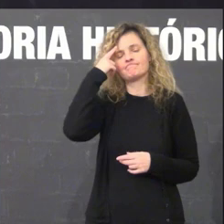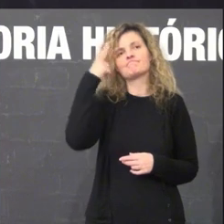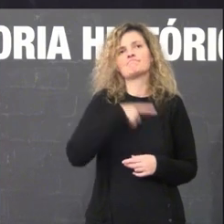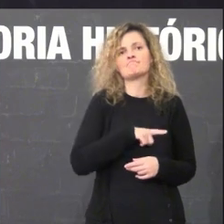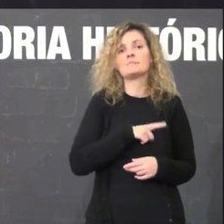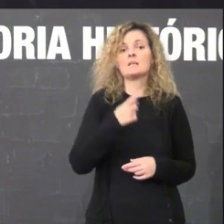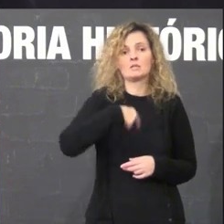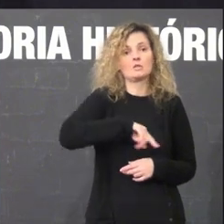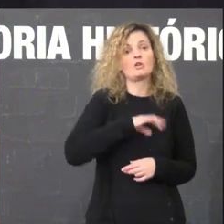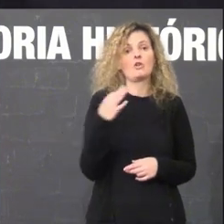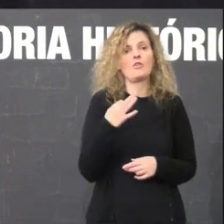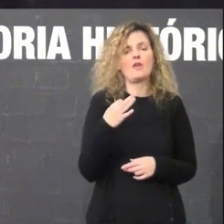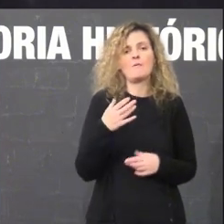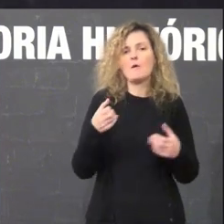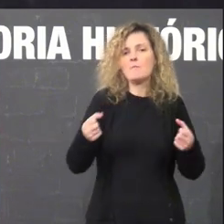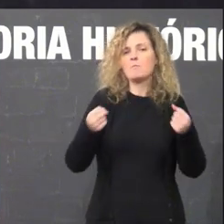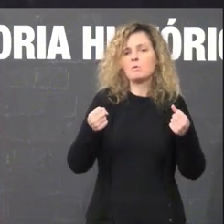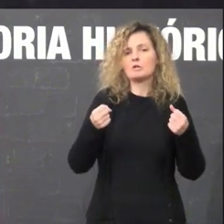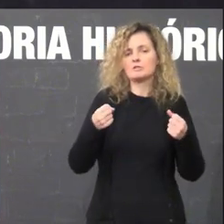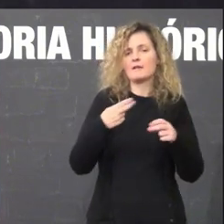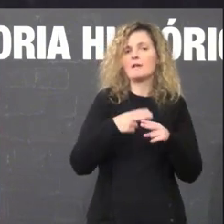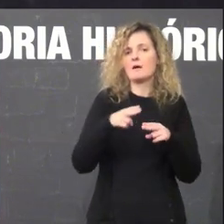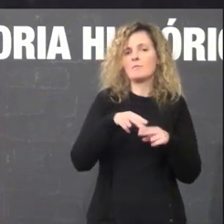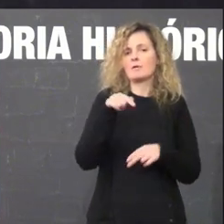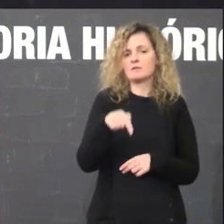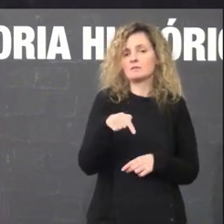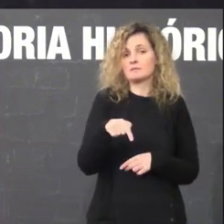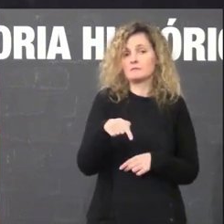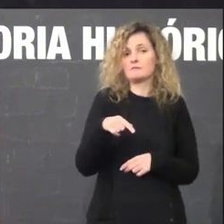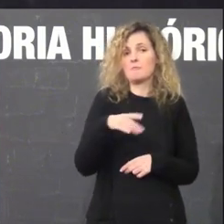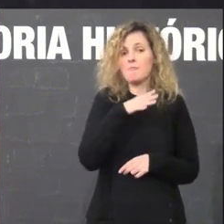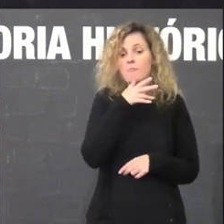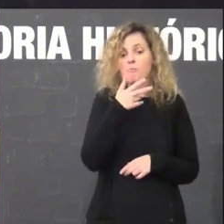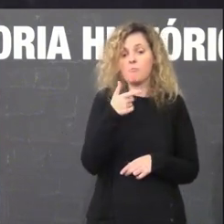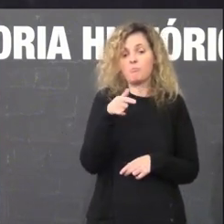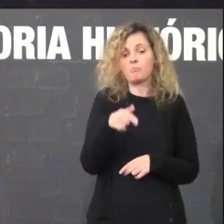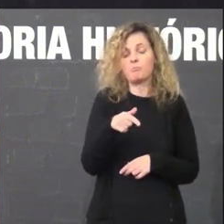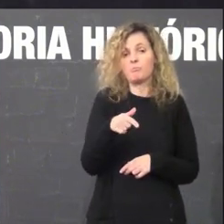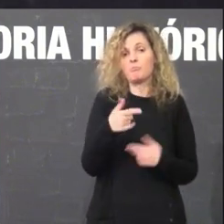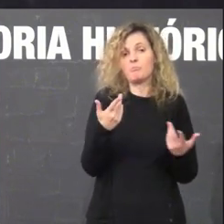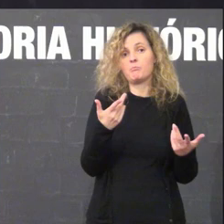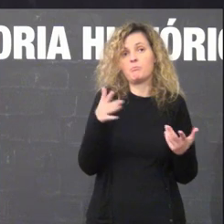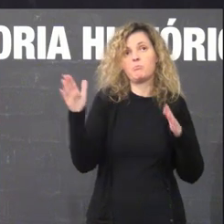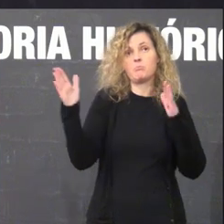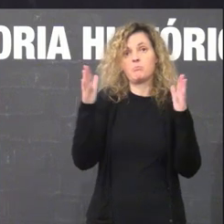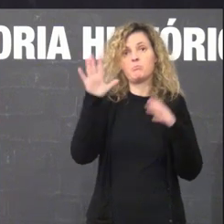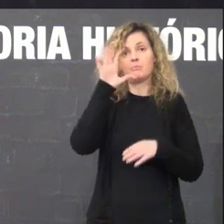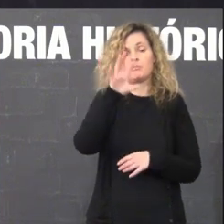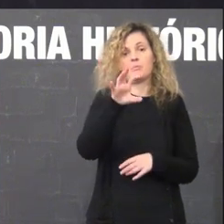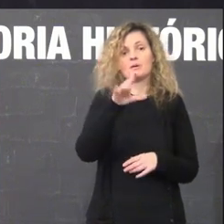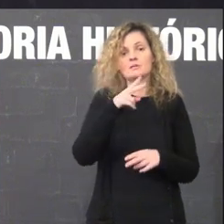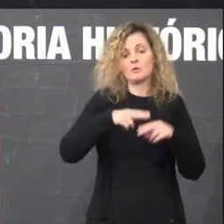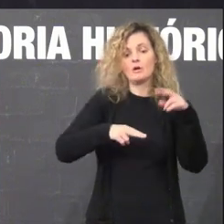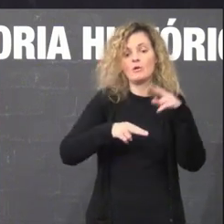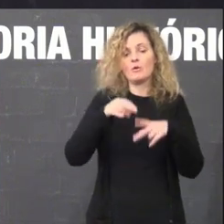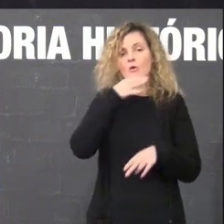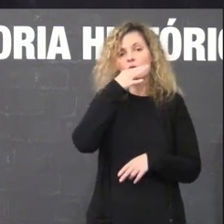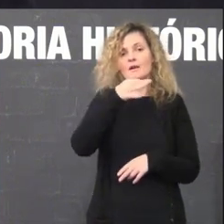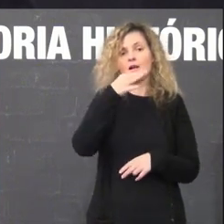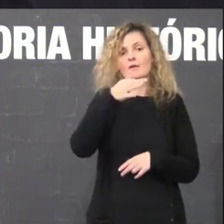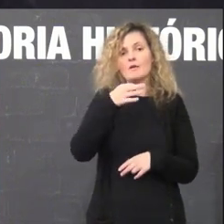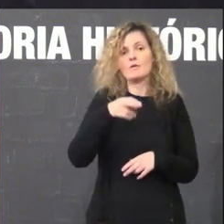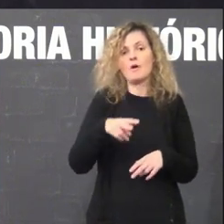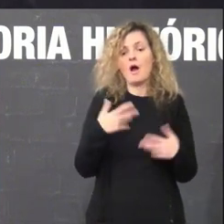deberíamos serlo también de la potencia política que tiene que puede tener que en este país se construya un relato